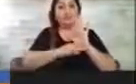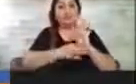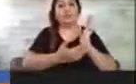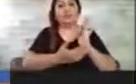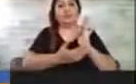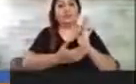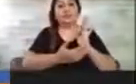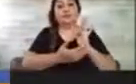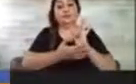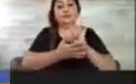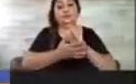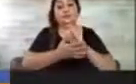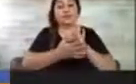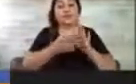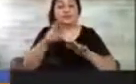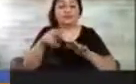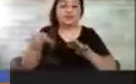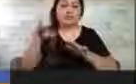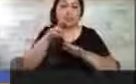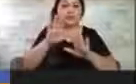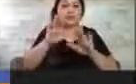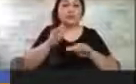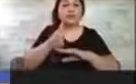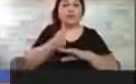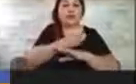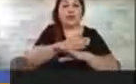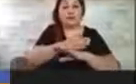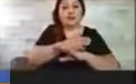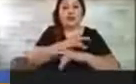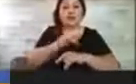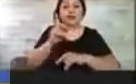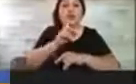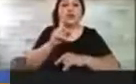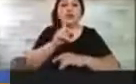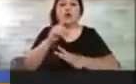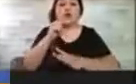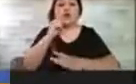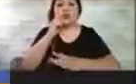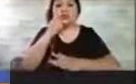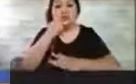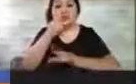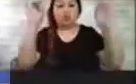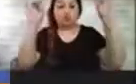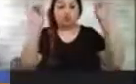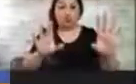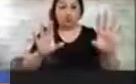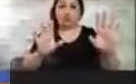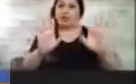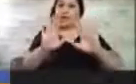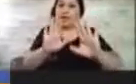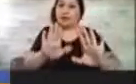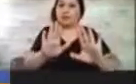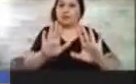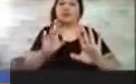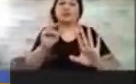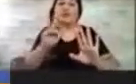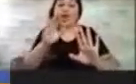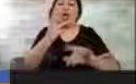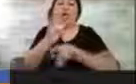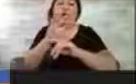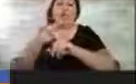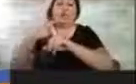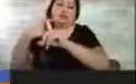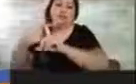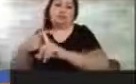repito lo que he dicho antes, no son excluyentes, no son los que son y ya está. Por supuesto puede haber más y los podéis dejar en comentarios.